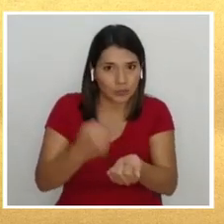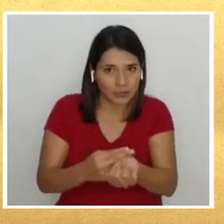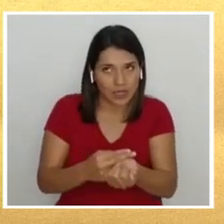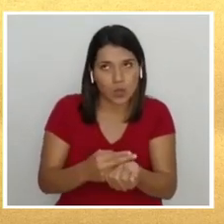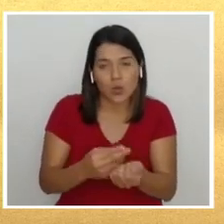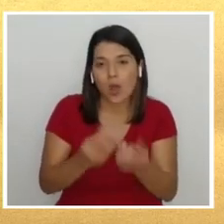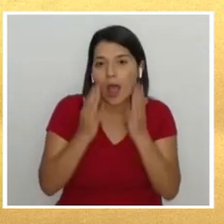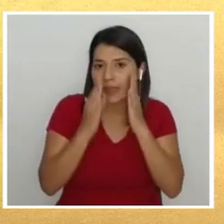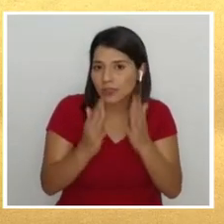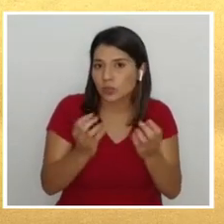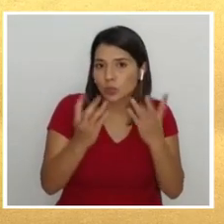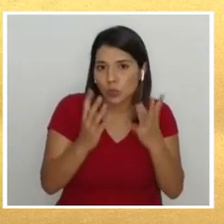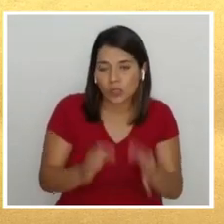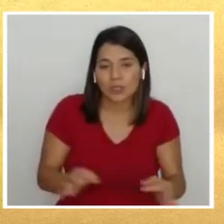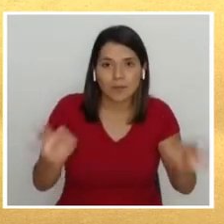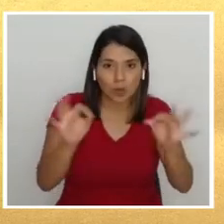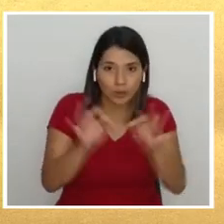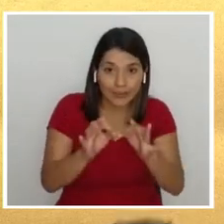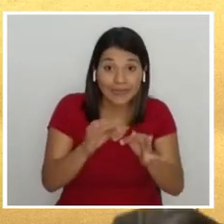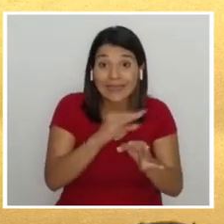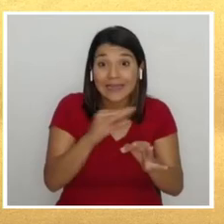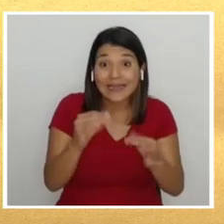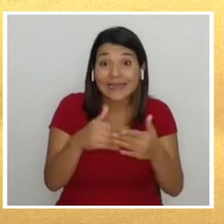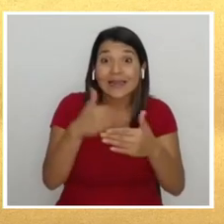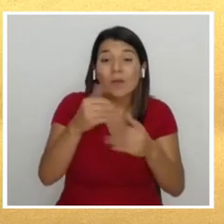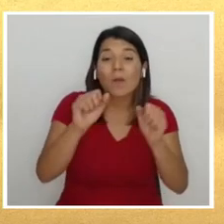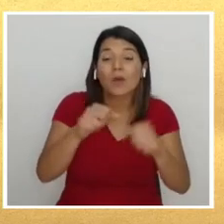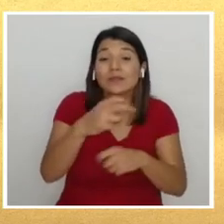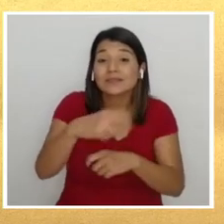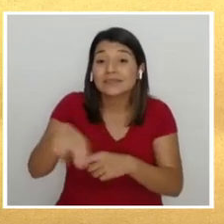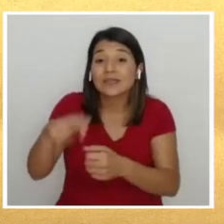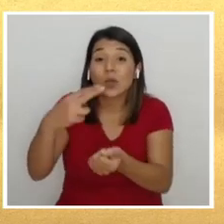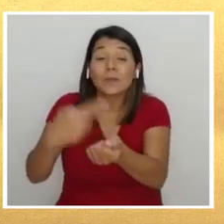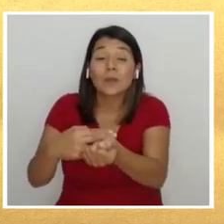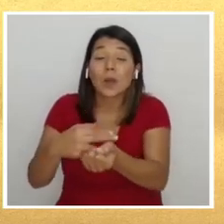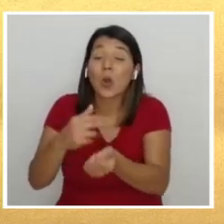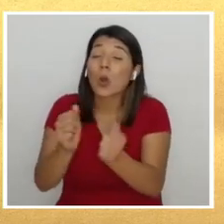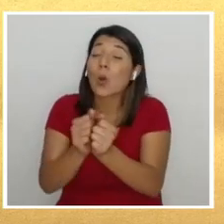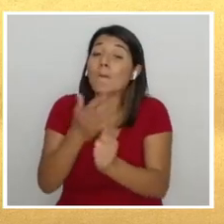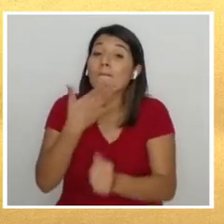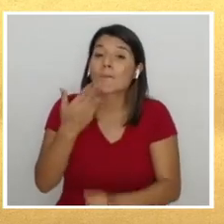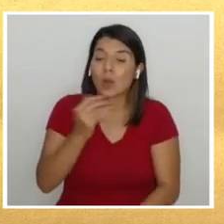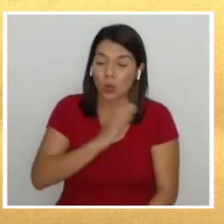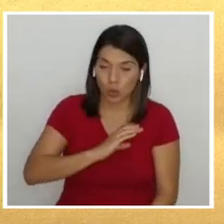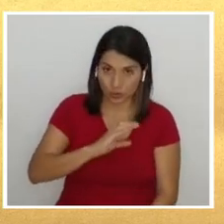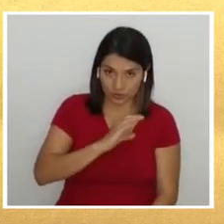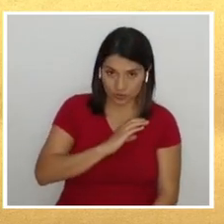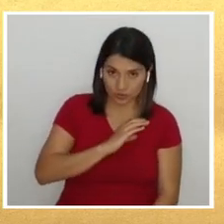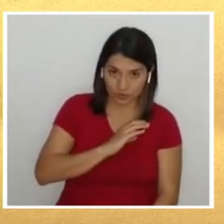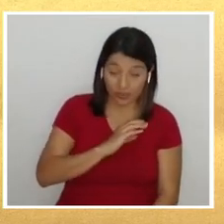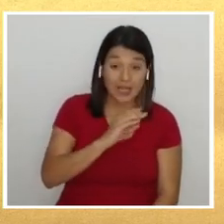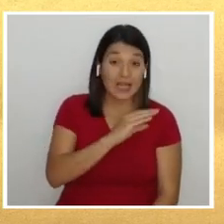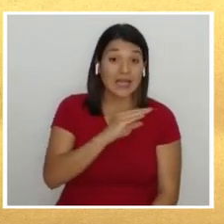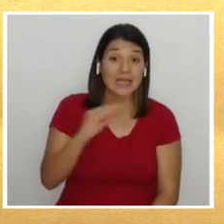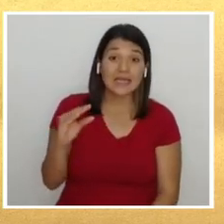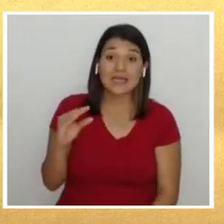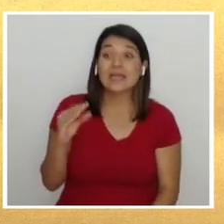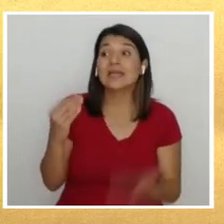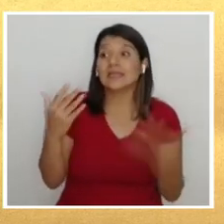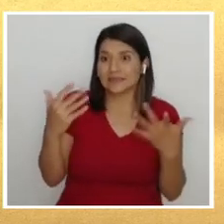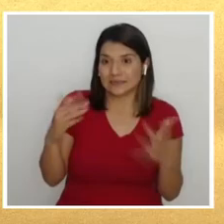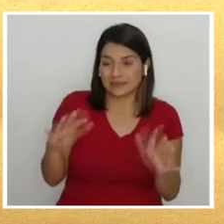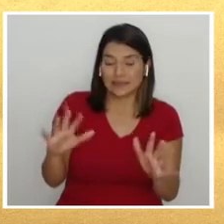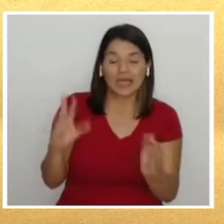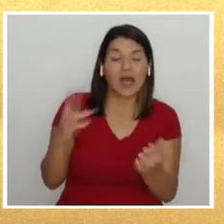poderlo llevar al centro médico en mejores condiciones de como lo encontramos, y que ya la atención definitiva en el hospital sea